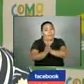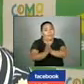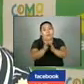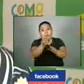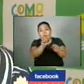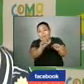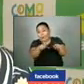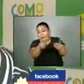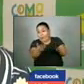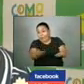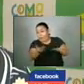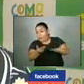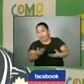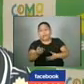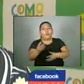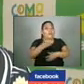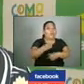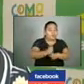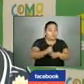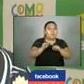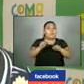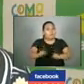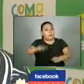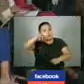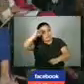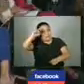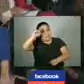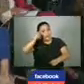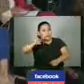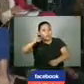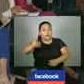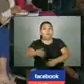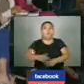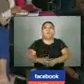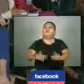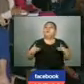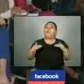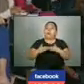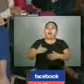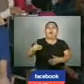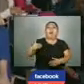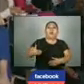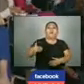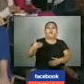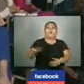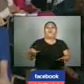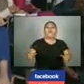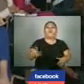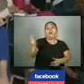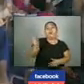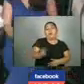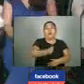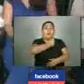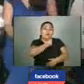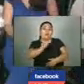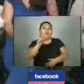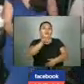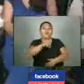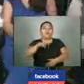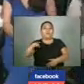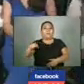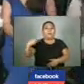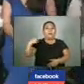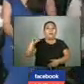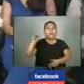a la población que nos den el voto de confianza para poder trabajar un año más. Y como cada año también se presentó el himno bajo el que se desarrollará esta